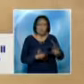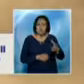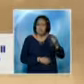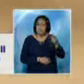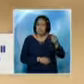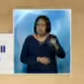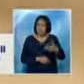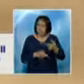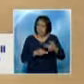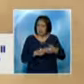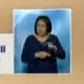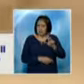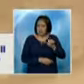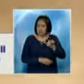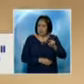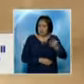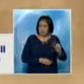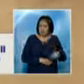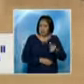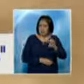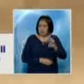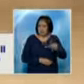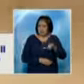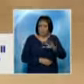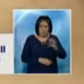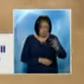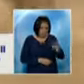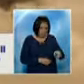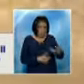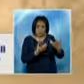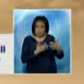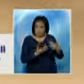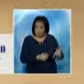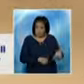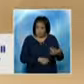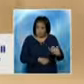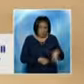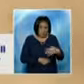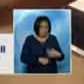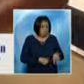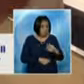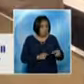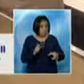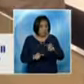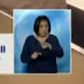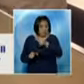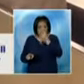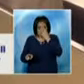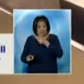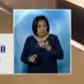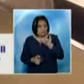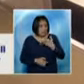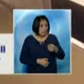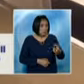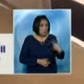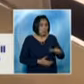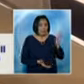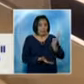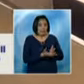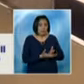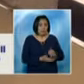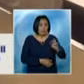leche Reina del Campo de Nestlé. Si se establece que estas empresas llevaron al error a los consumidores, podrían recibir multas de